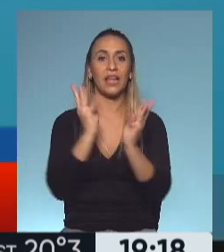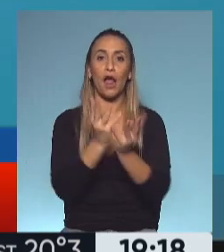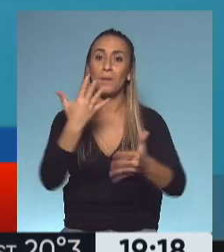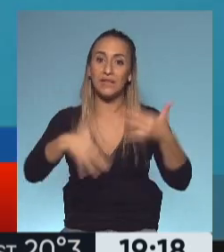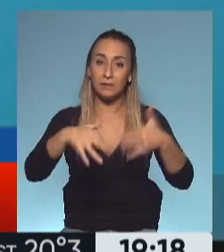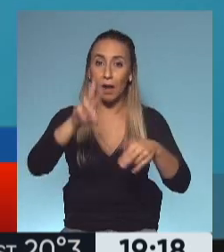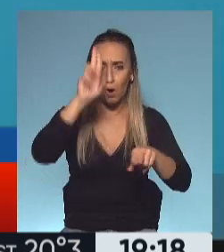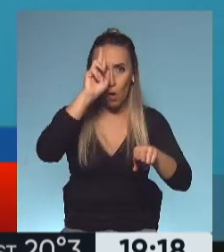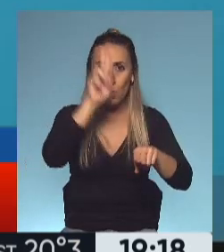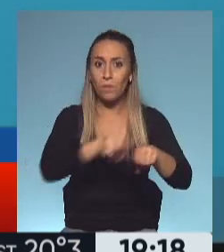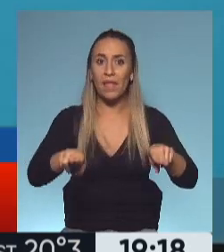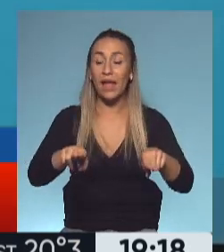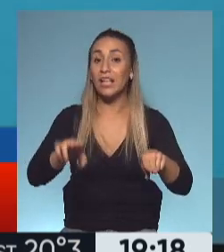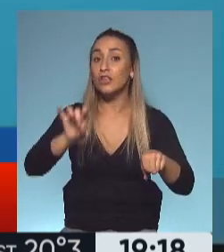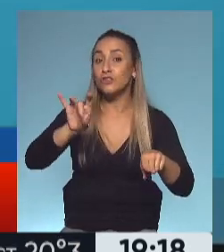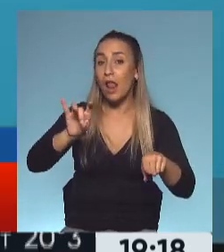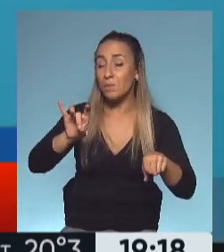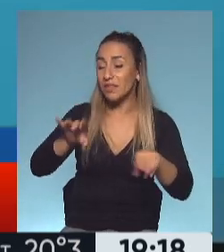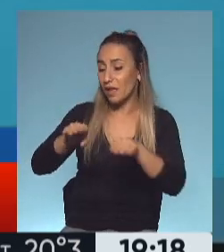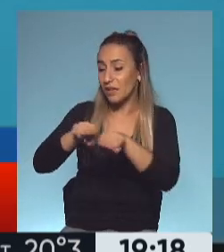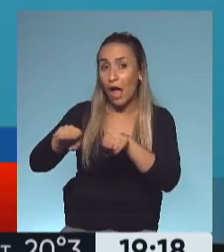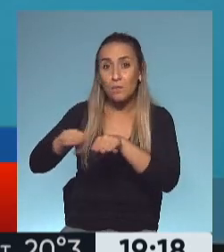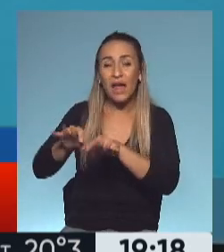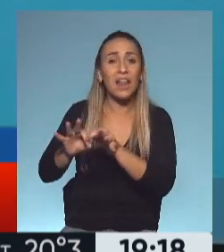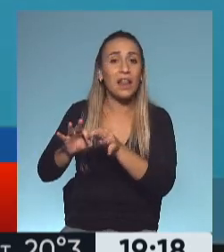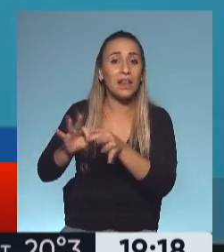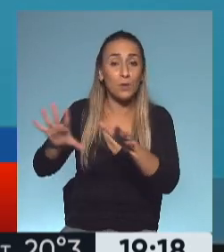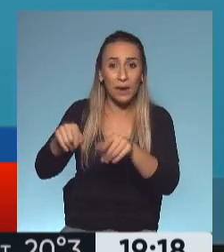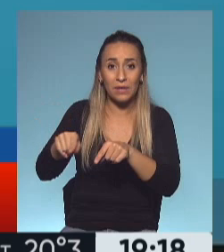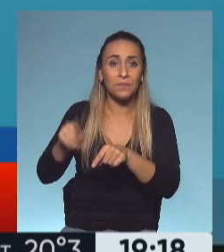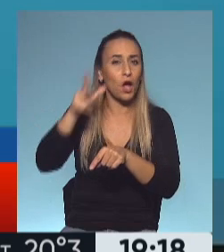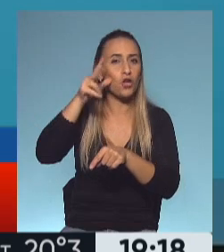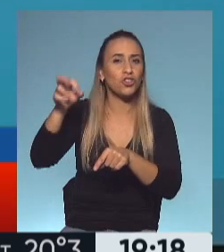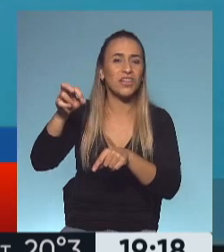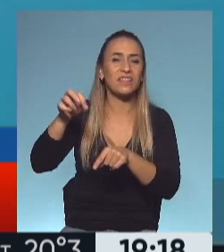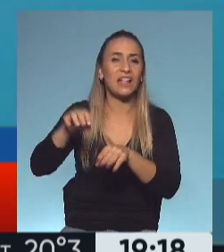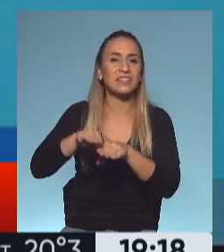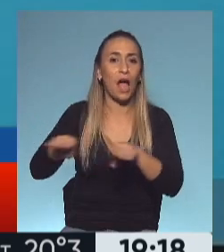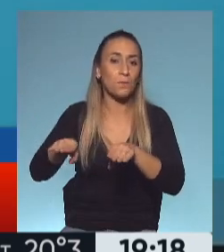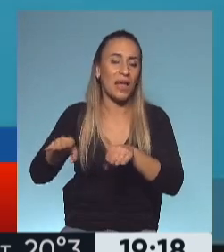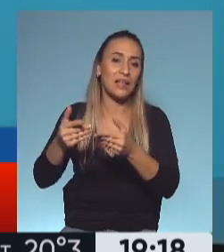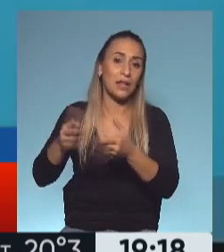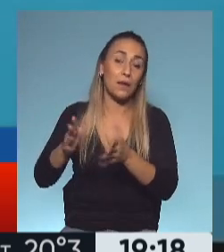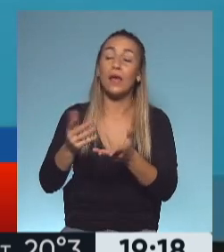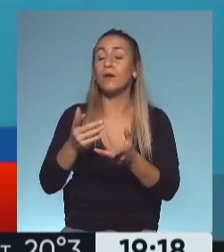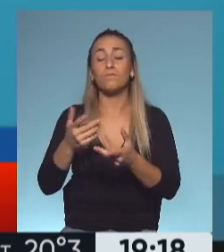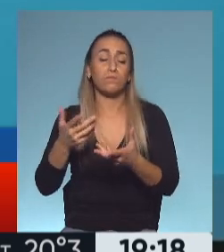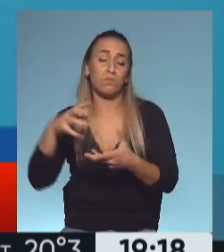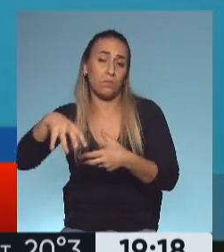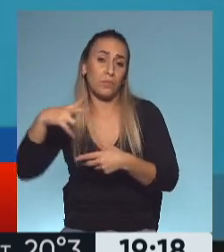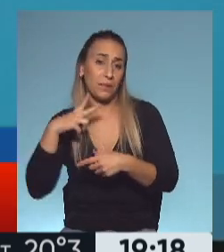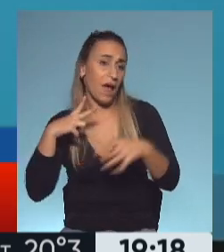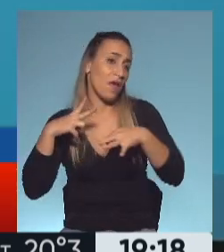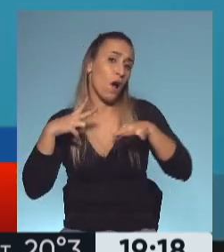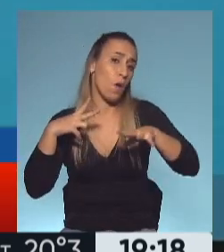ocupadas y quedan libres aproximadamente 800 camas de terapia intensiva públicas y privadas